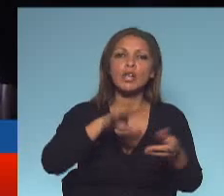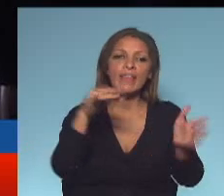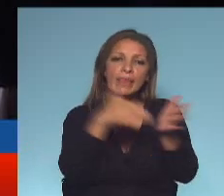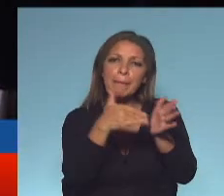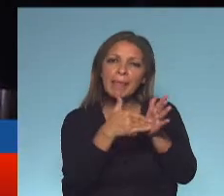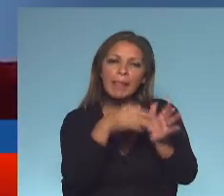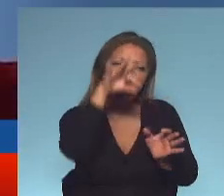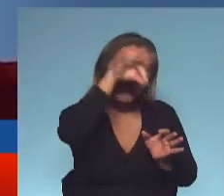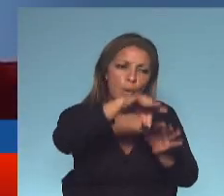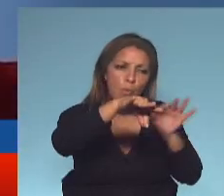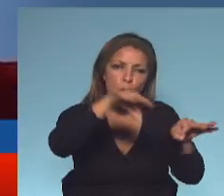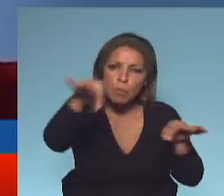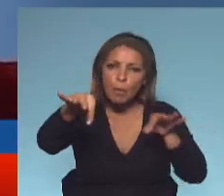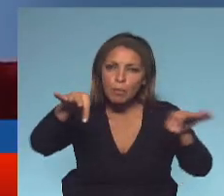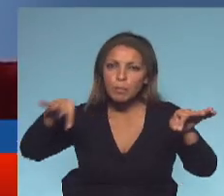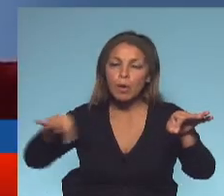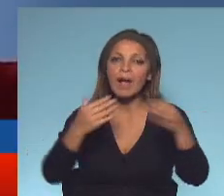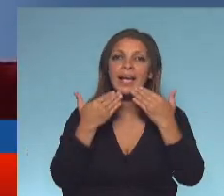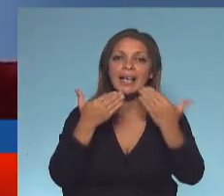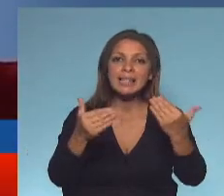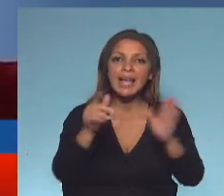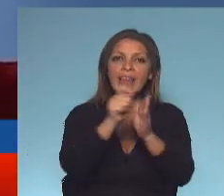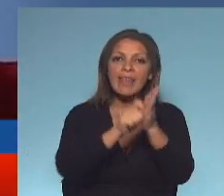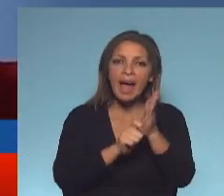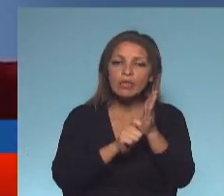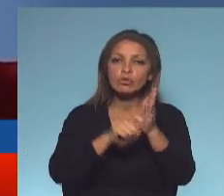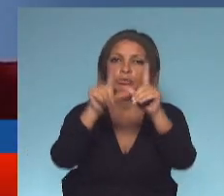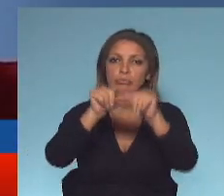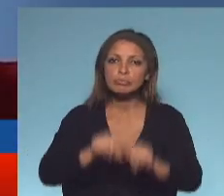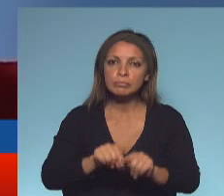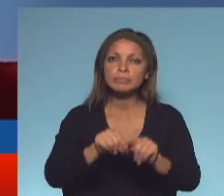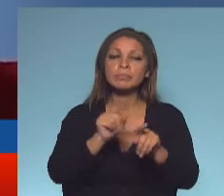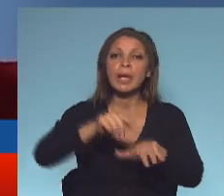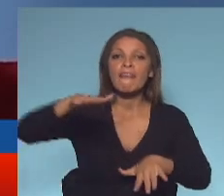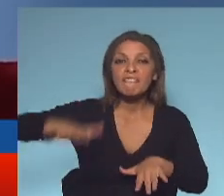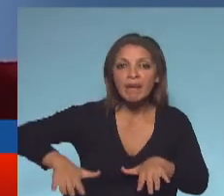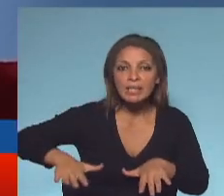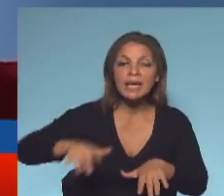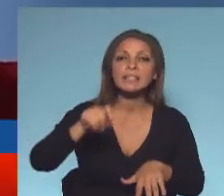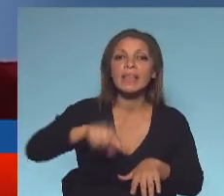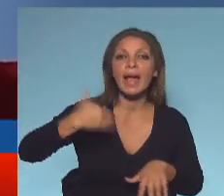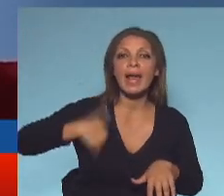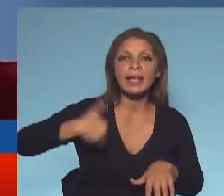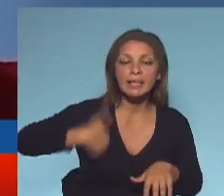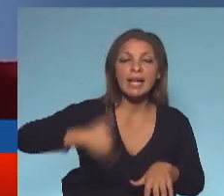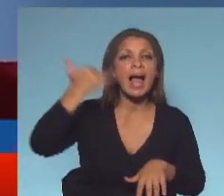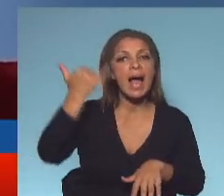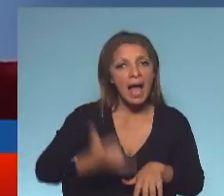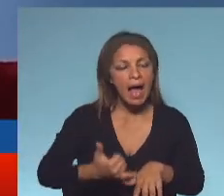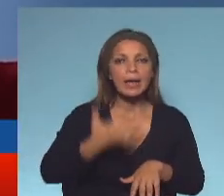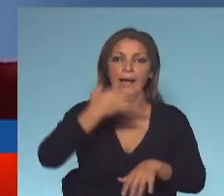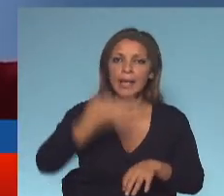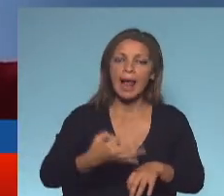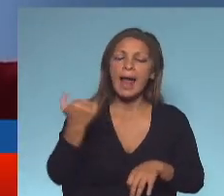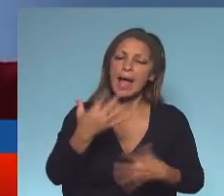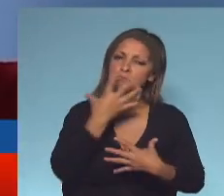se construyó a partir de datos estadísticos concretos. La baja talla en la Argentina es una realidad, nos duele y nos angustia,